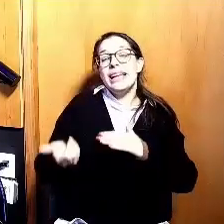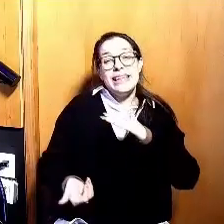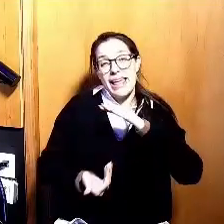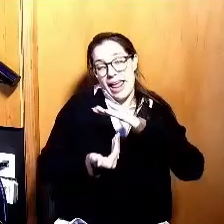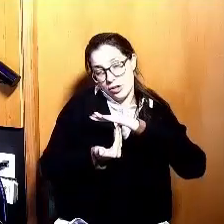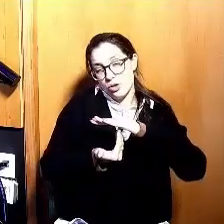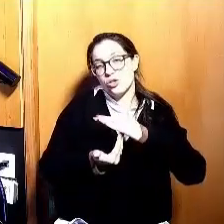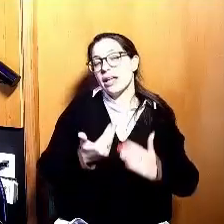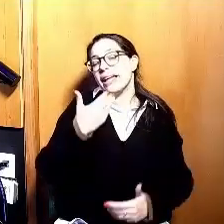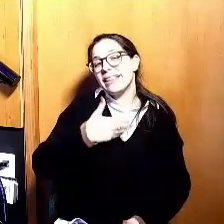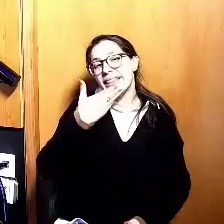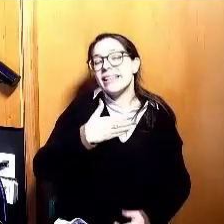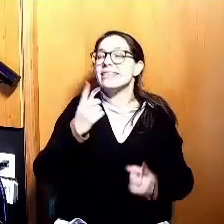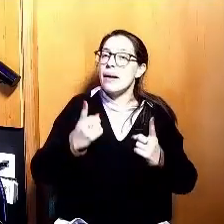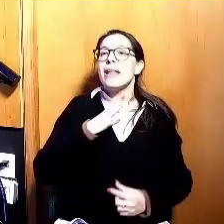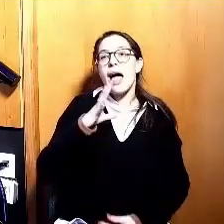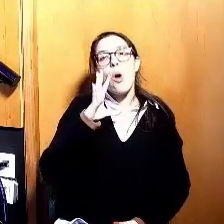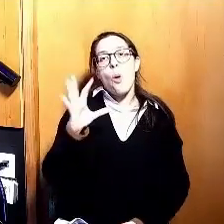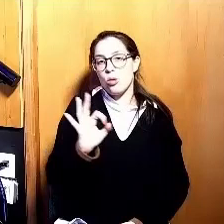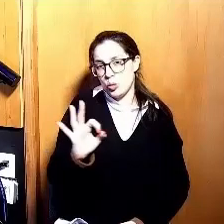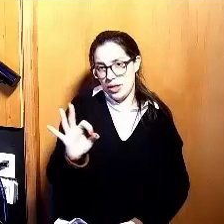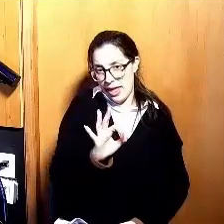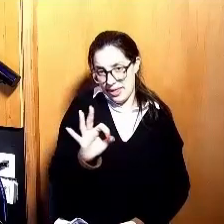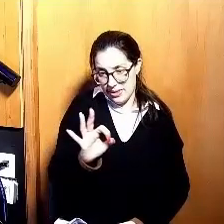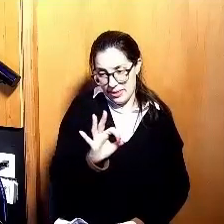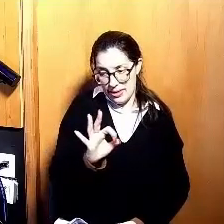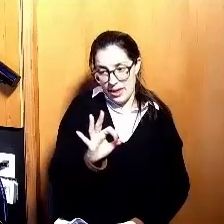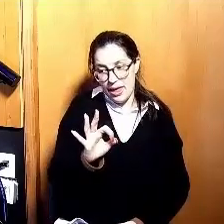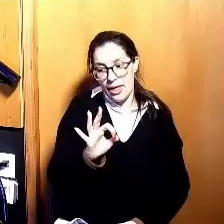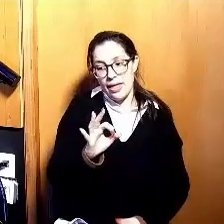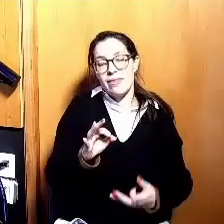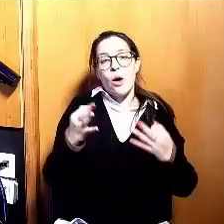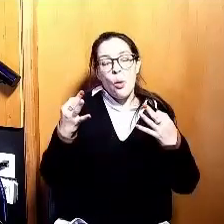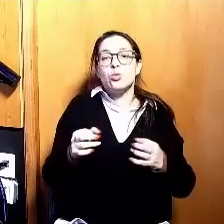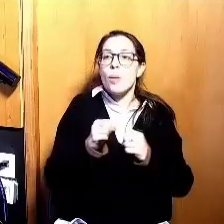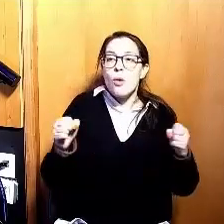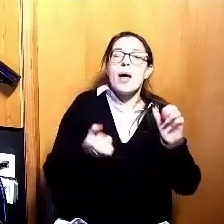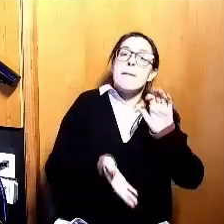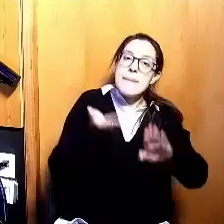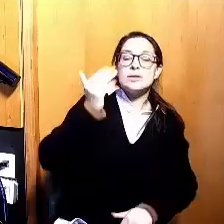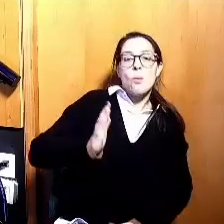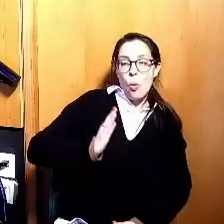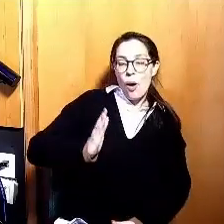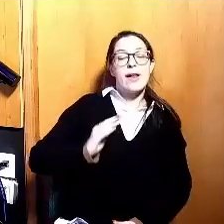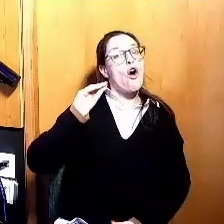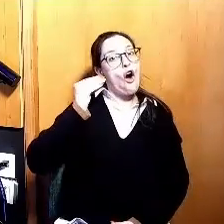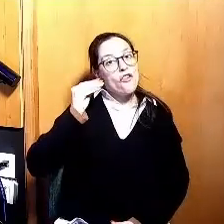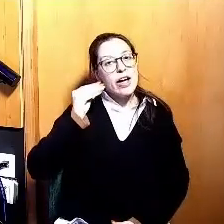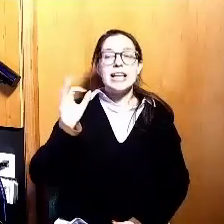entender que también hay una oportunidad de que justamente sean más mujeres jóvenes,